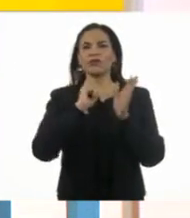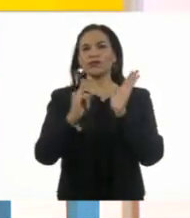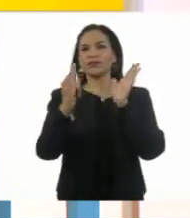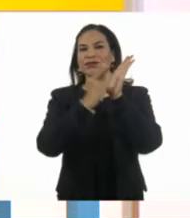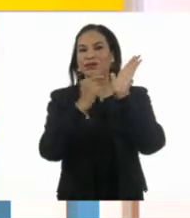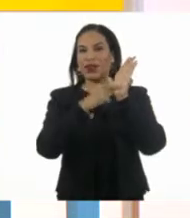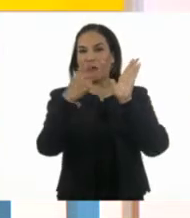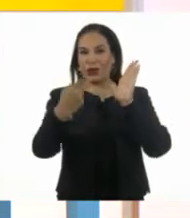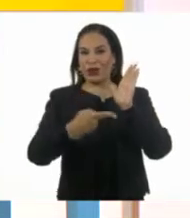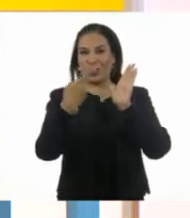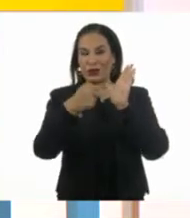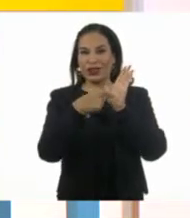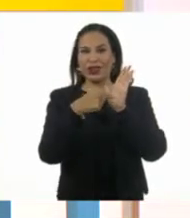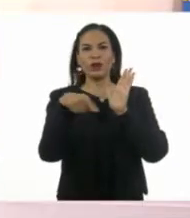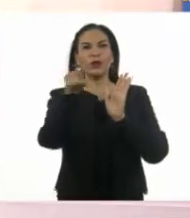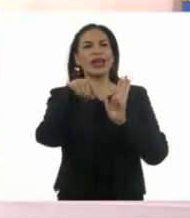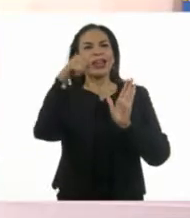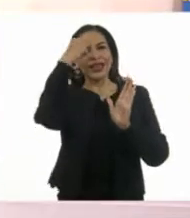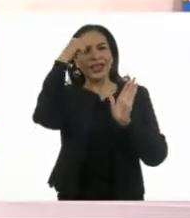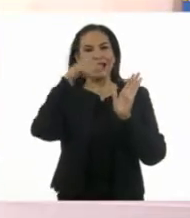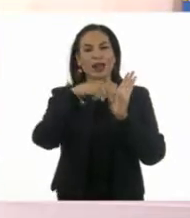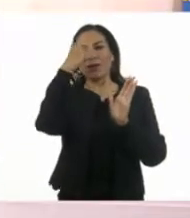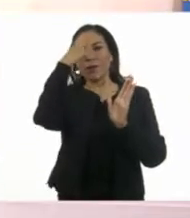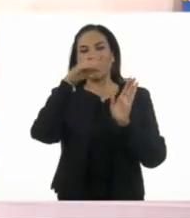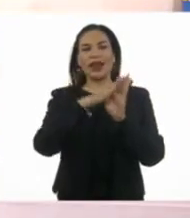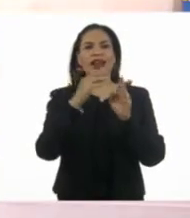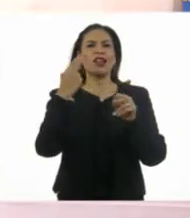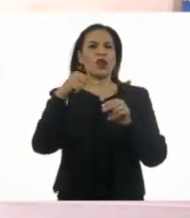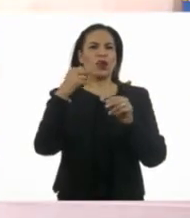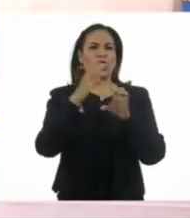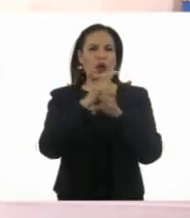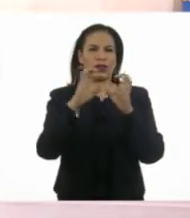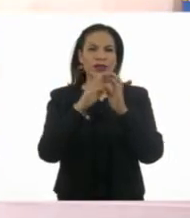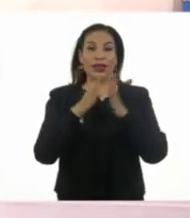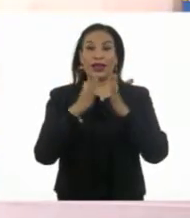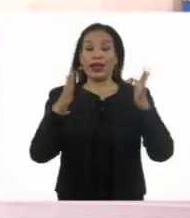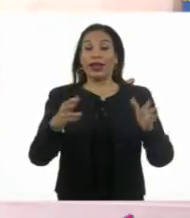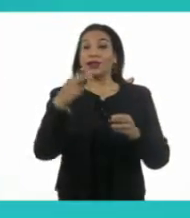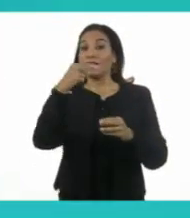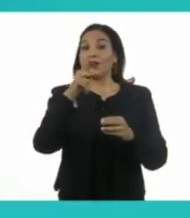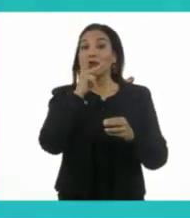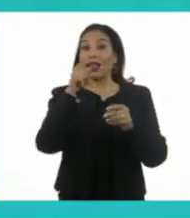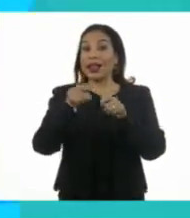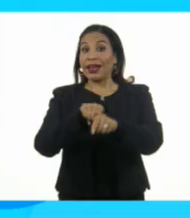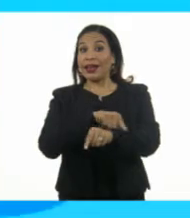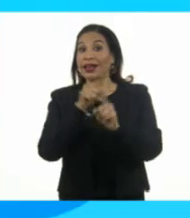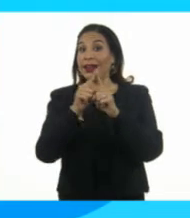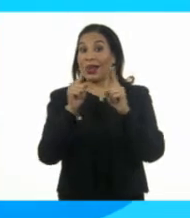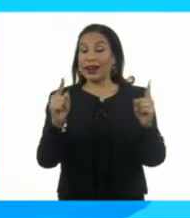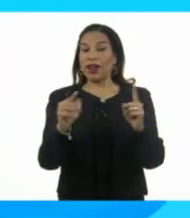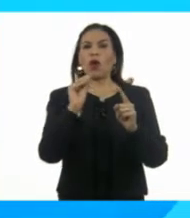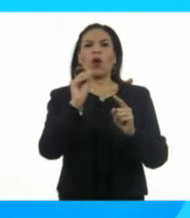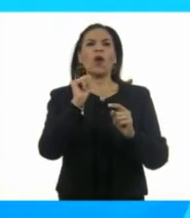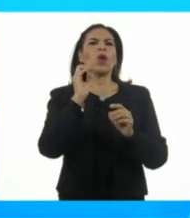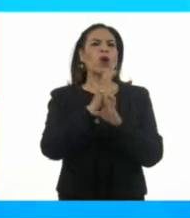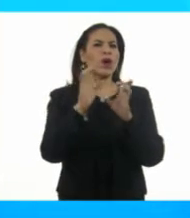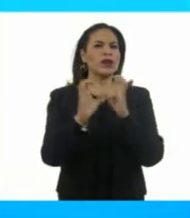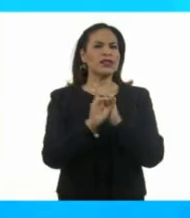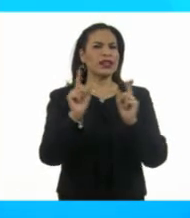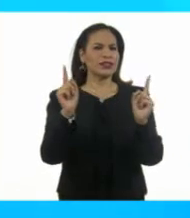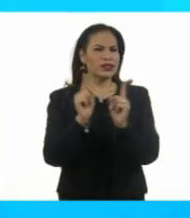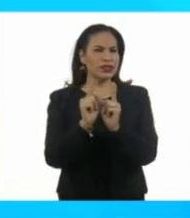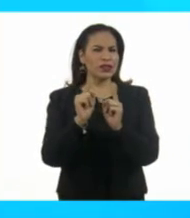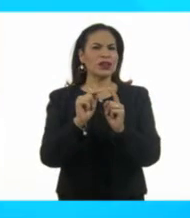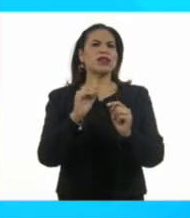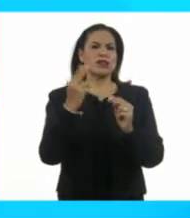pregunta del día, que es, ¿ustedes creen que para nombrar cosas grandes necesitamos palabras largas y para nombrar cosas